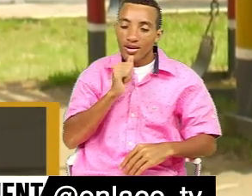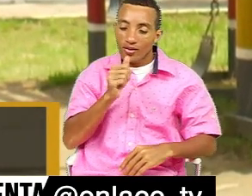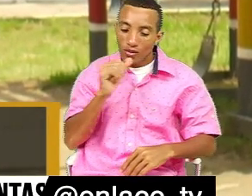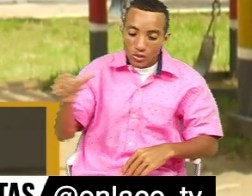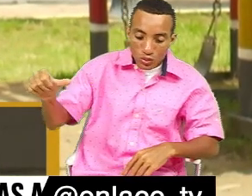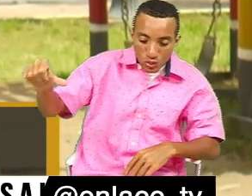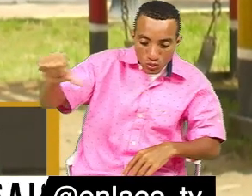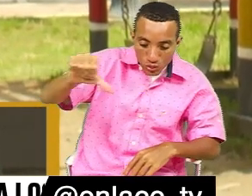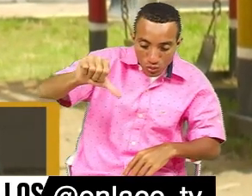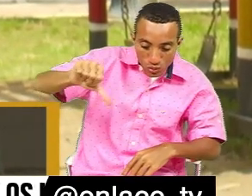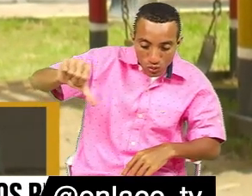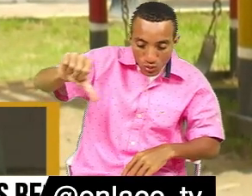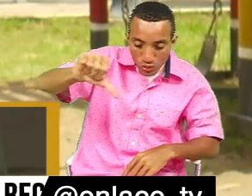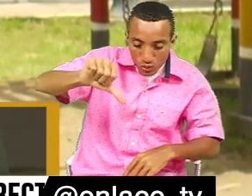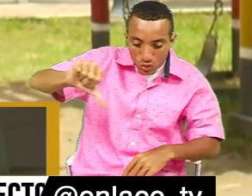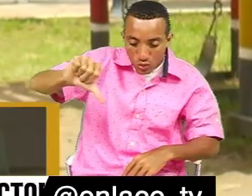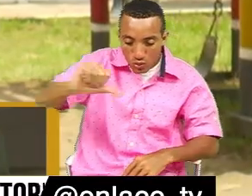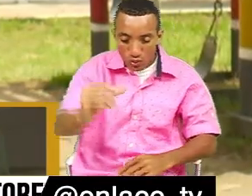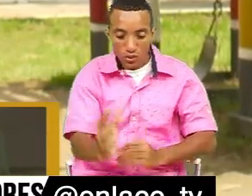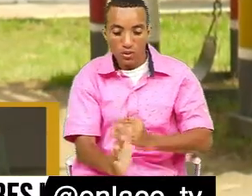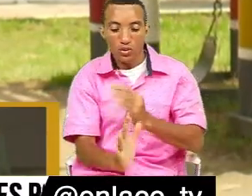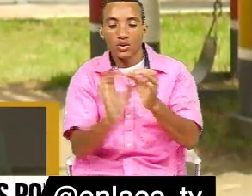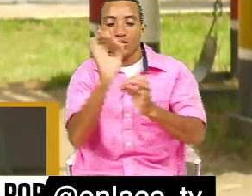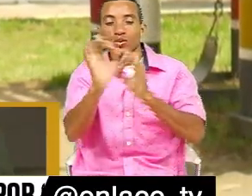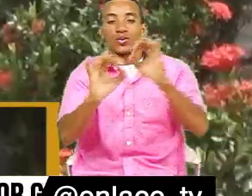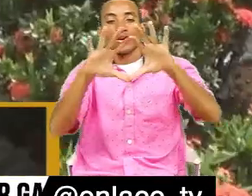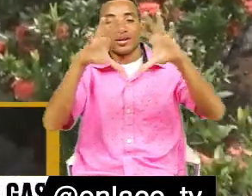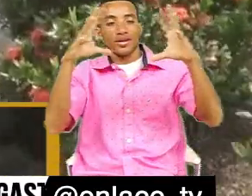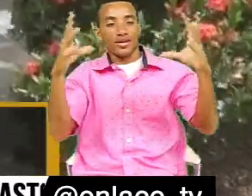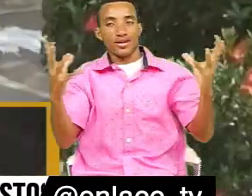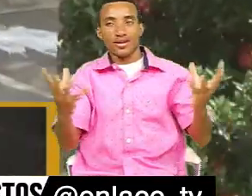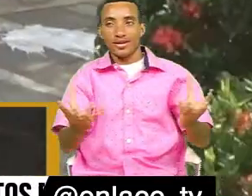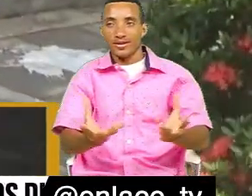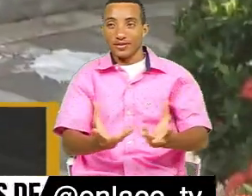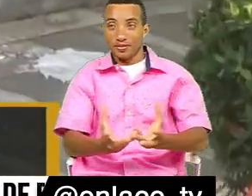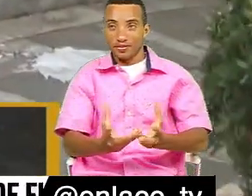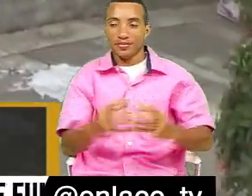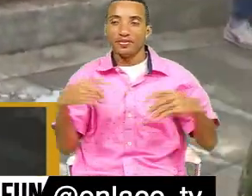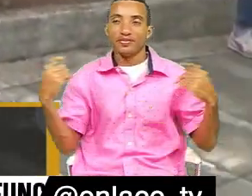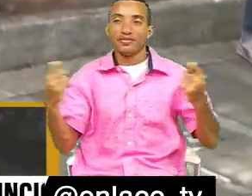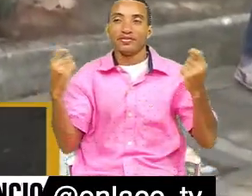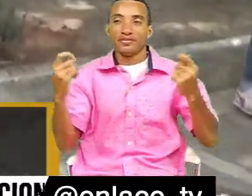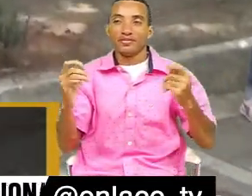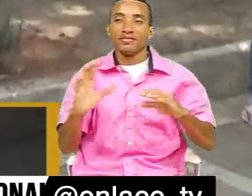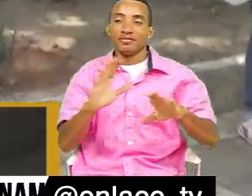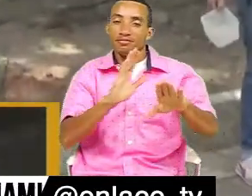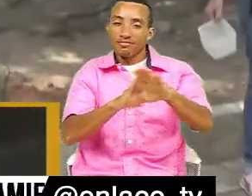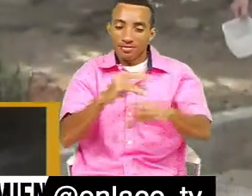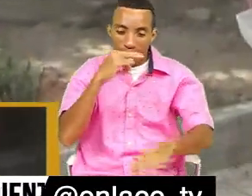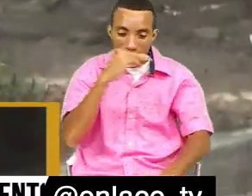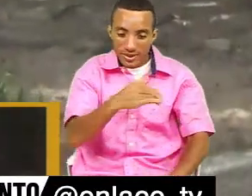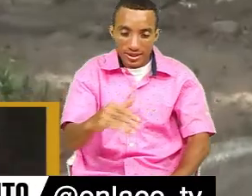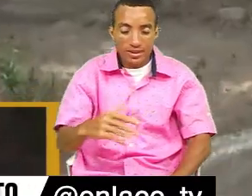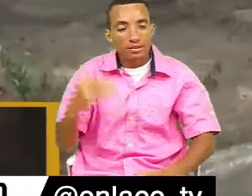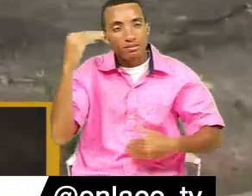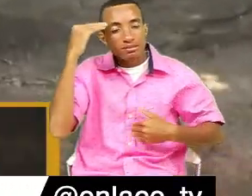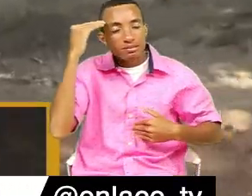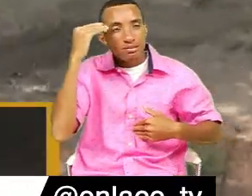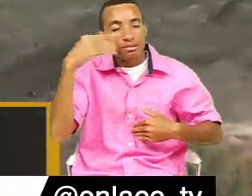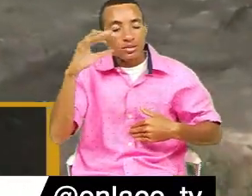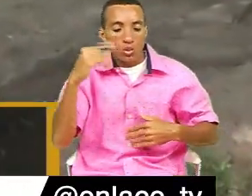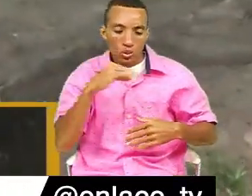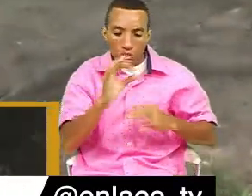las plantas y a cuidar el planeta Tierra. Con esta campaña se busca fomentar en los más pequeños el espíritu cívico y especialmente el